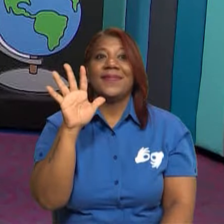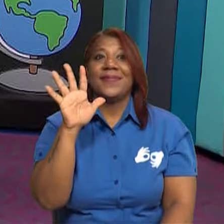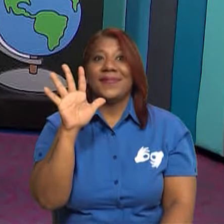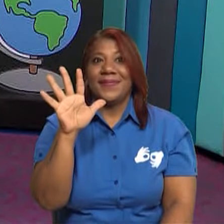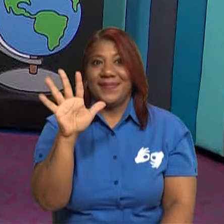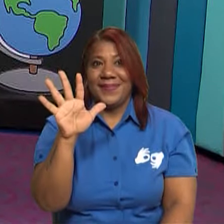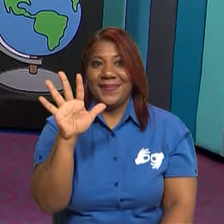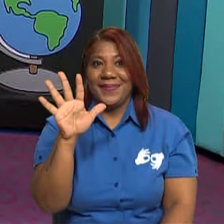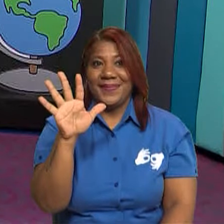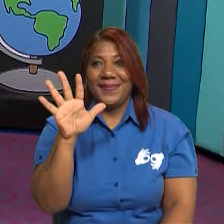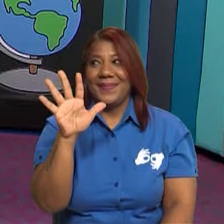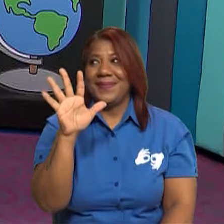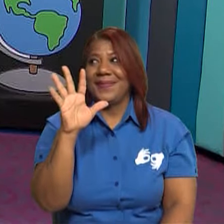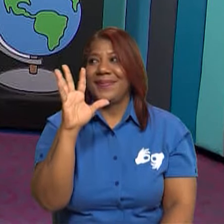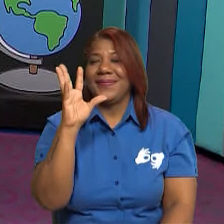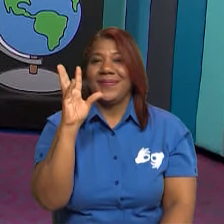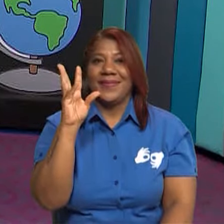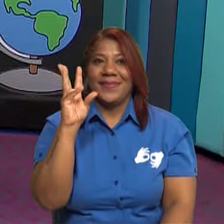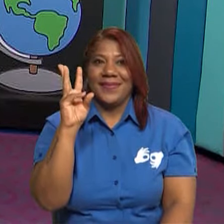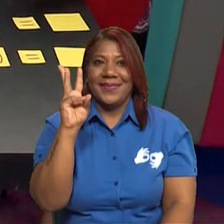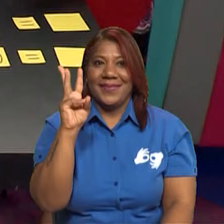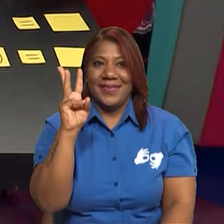4, 5,